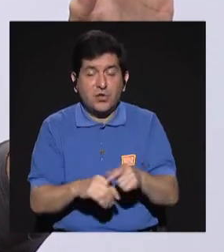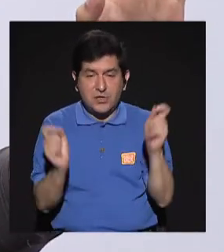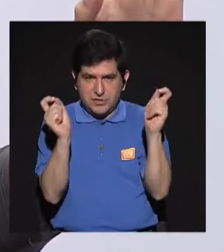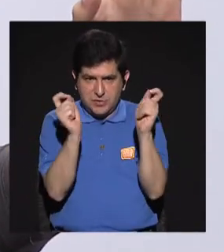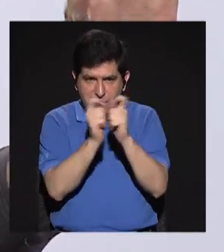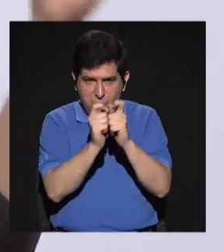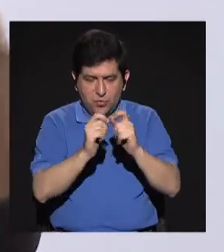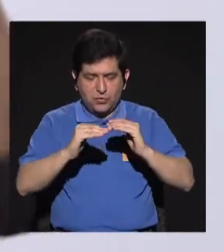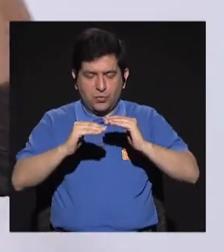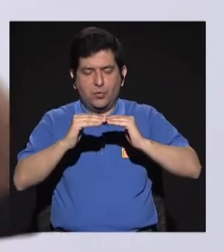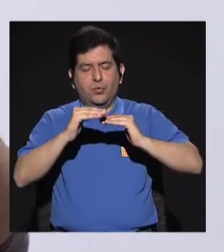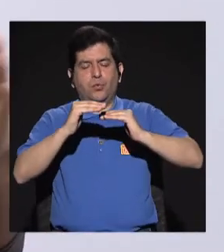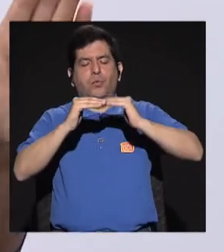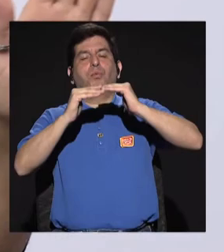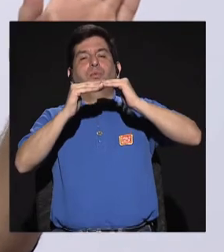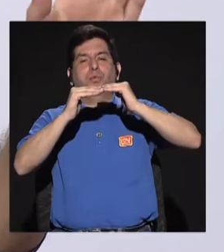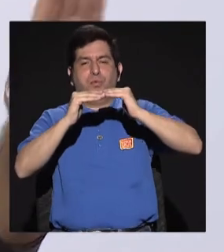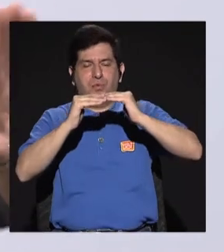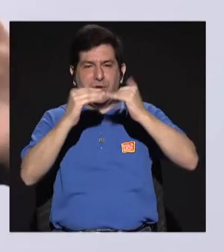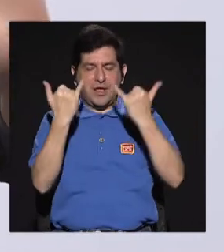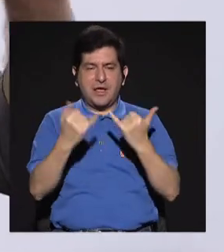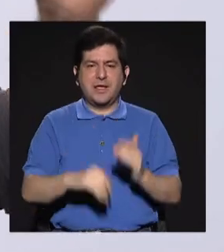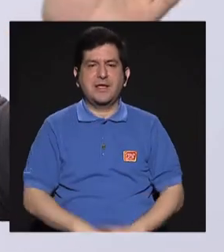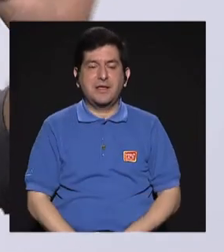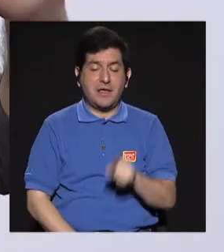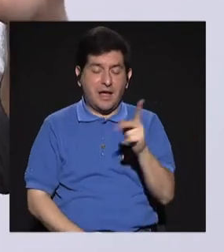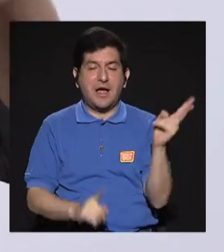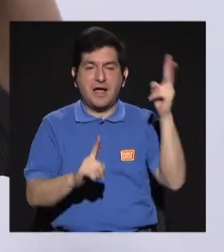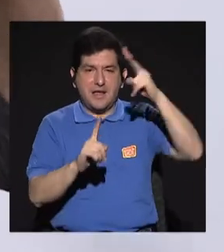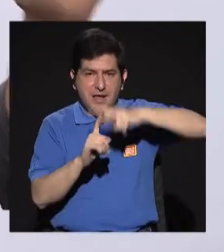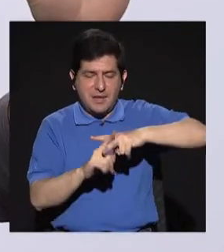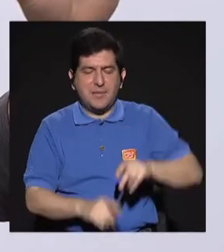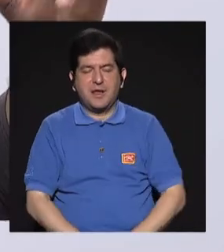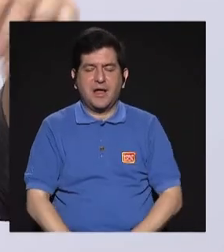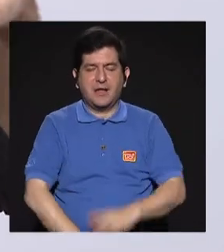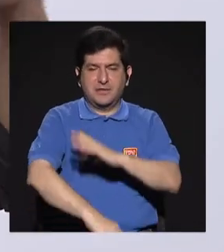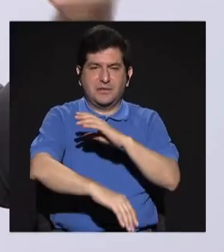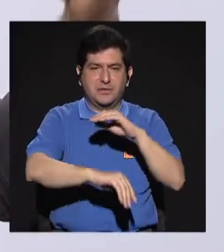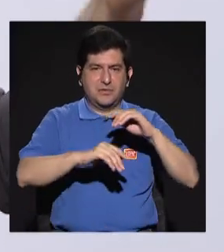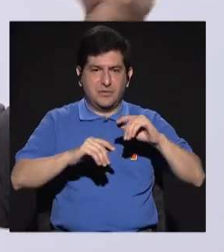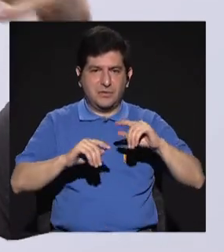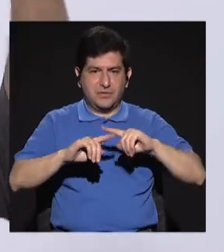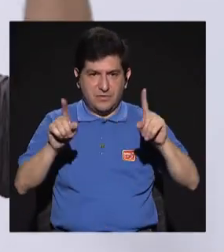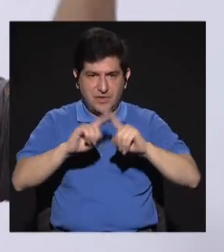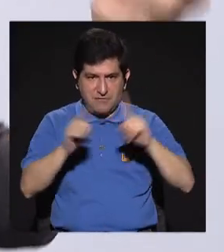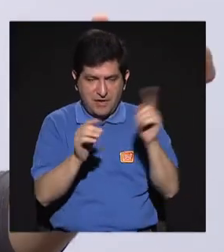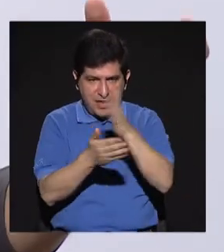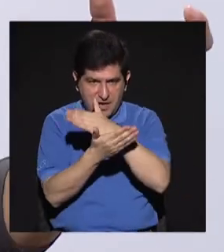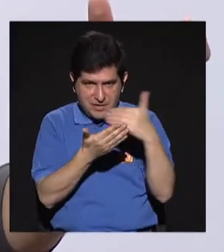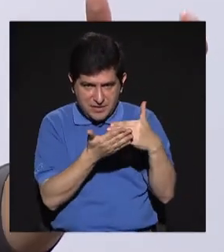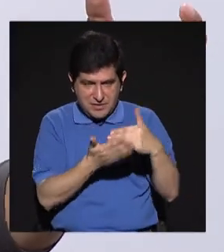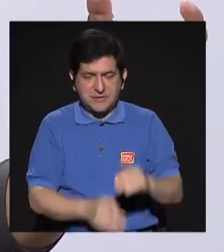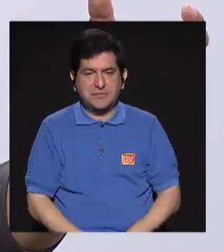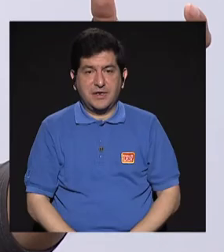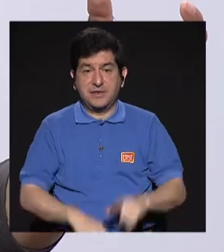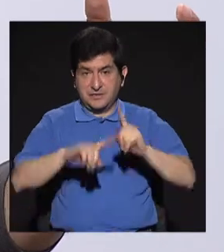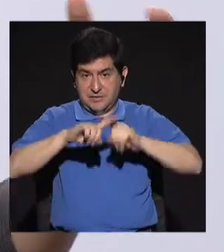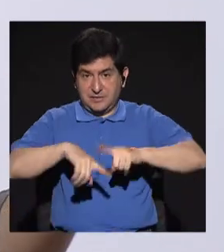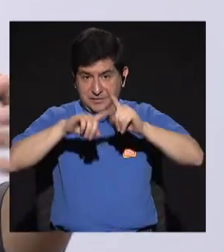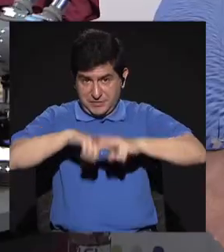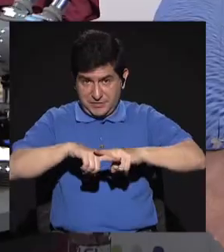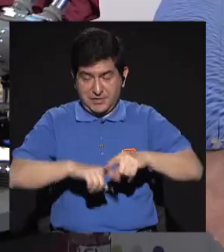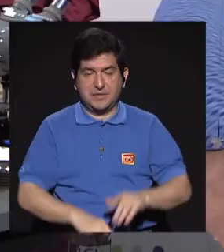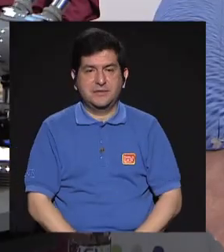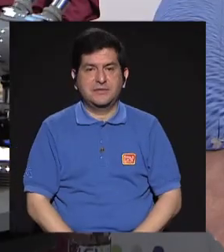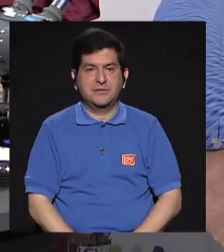ahora que es como nuestro límite y ahí vamos a aplicar capas siguiendo los músculos perdón siguiendo la cráneo metría bera